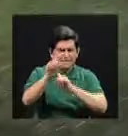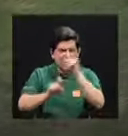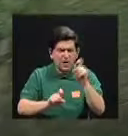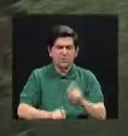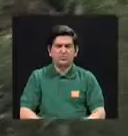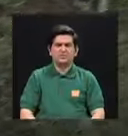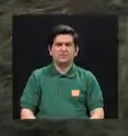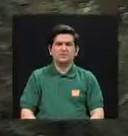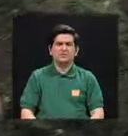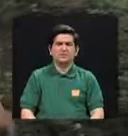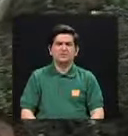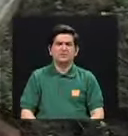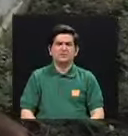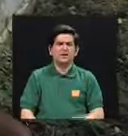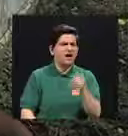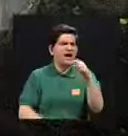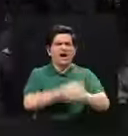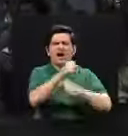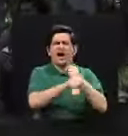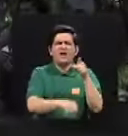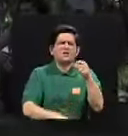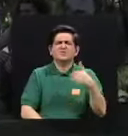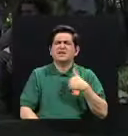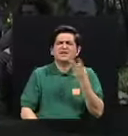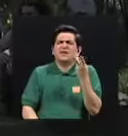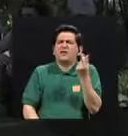preguntas. Lady, ¿cuántos años tiene Humberto?